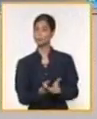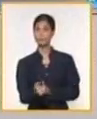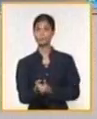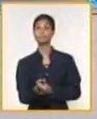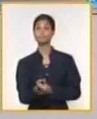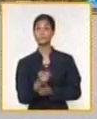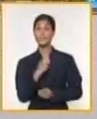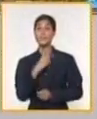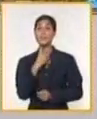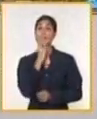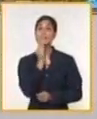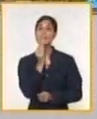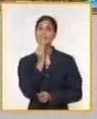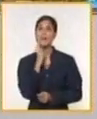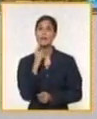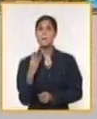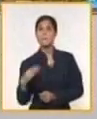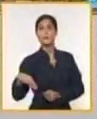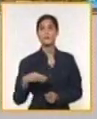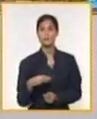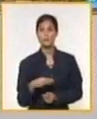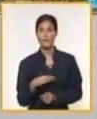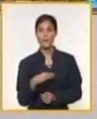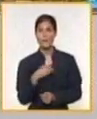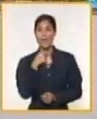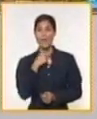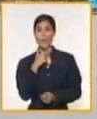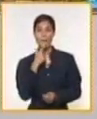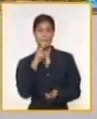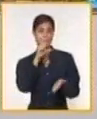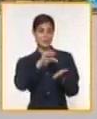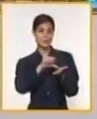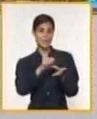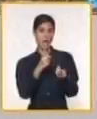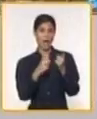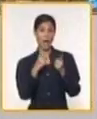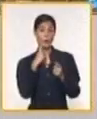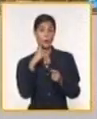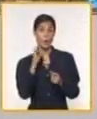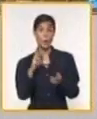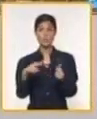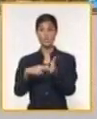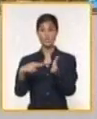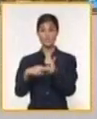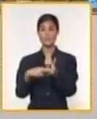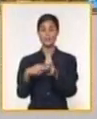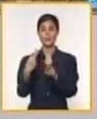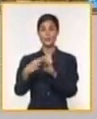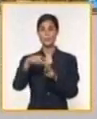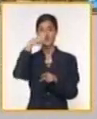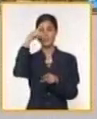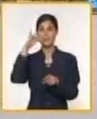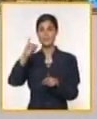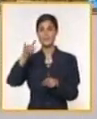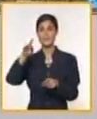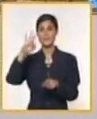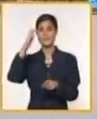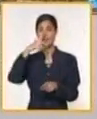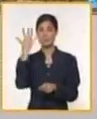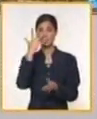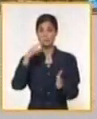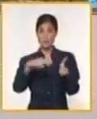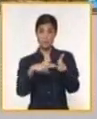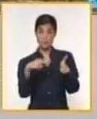aprovechó el debilitamiento que se presentó en Siria y arrasó, nadie le hizo